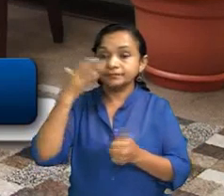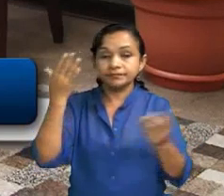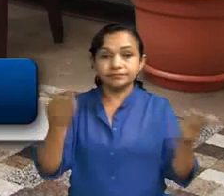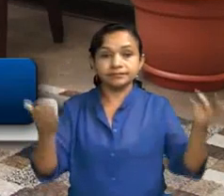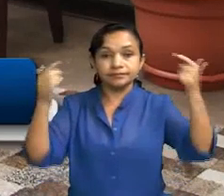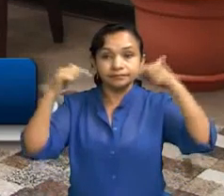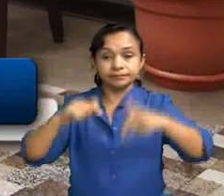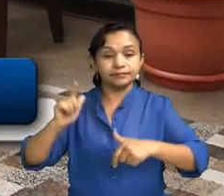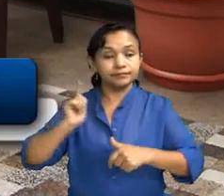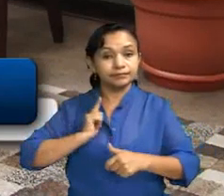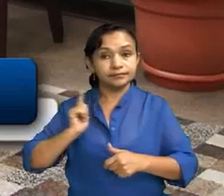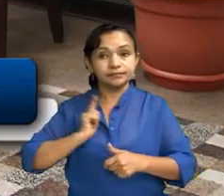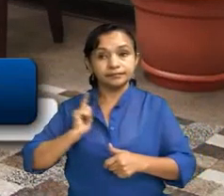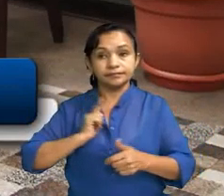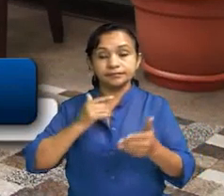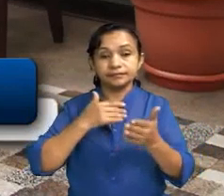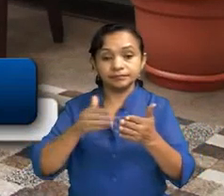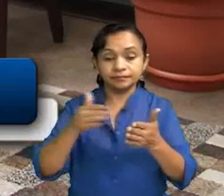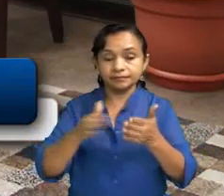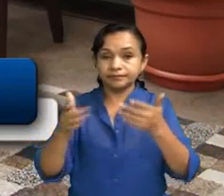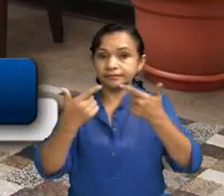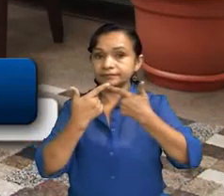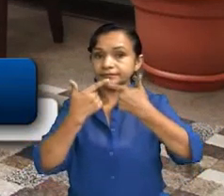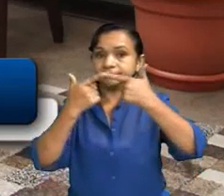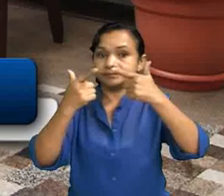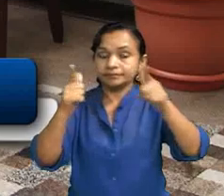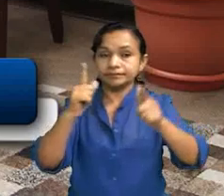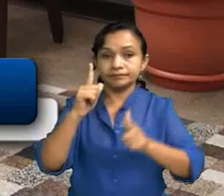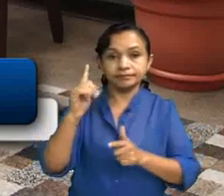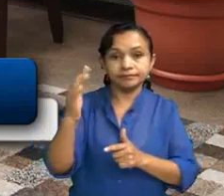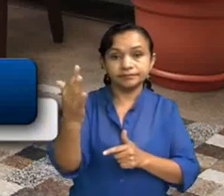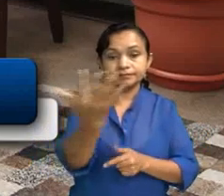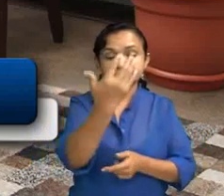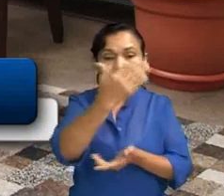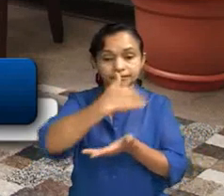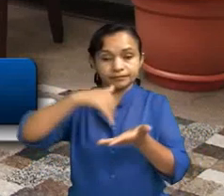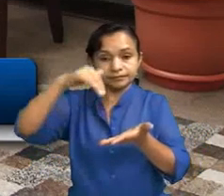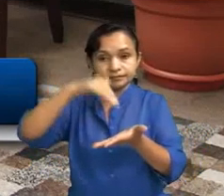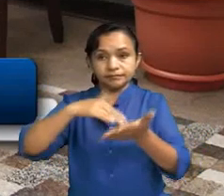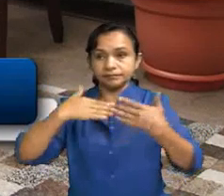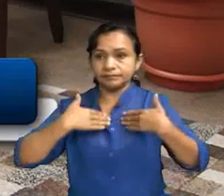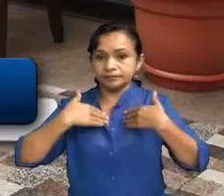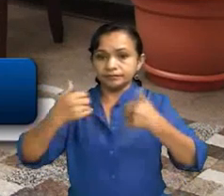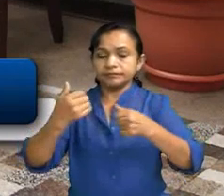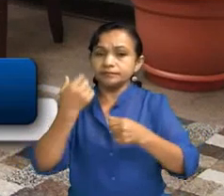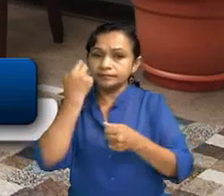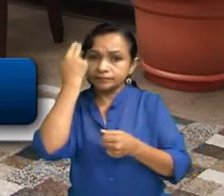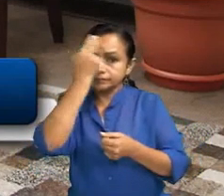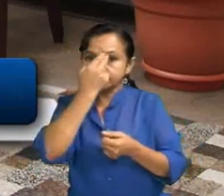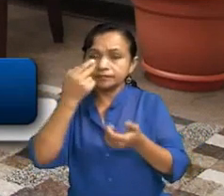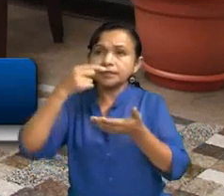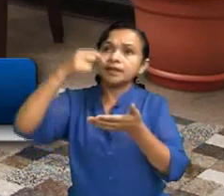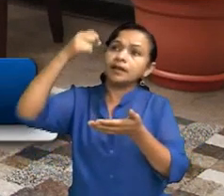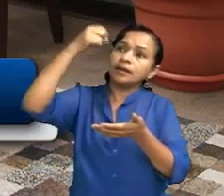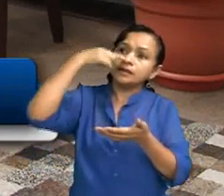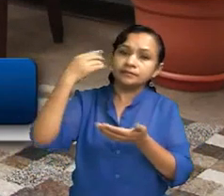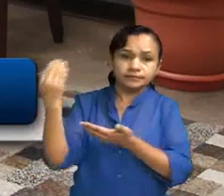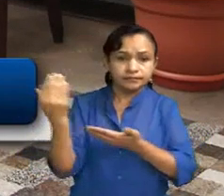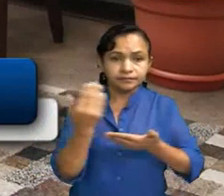ahora, tan fácil, tan gratuito. Nosotros vamos a un centro de salud y rápidamente averiguamos cómo es vacunar a un